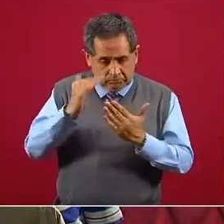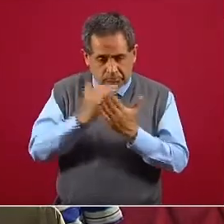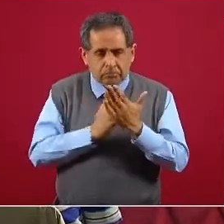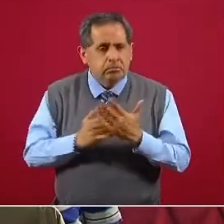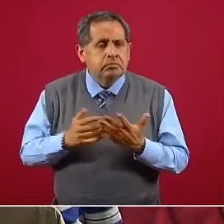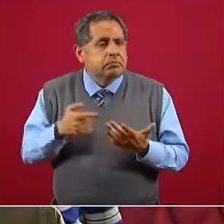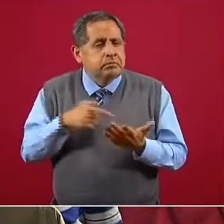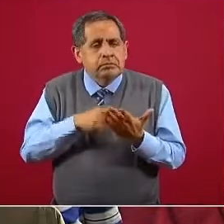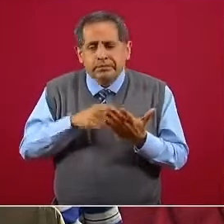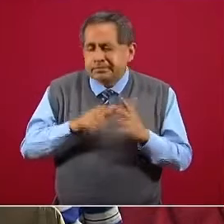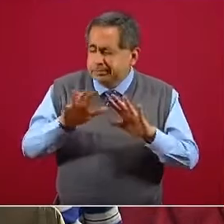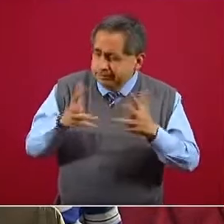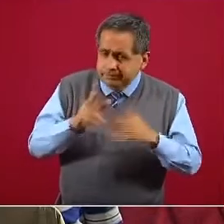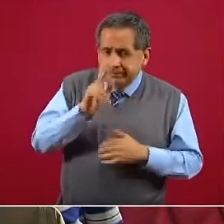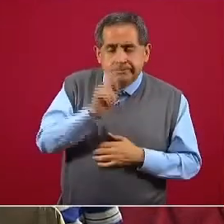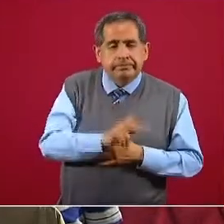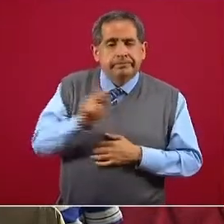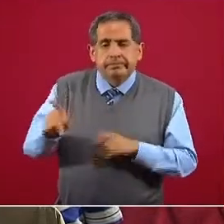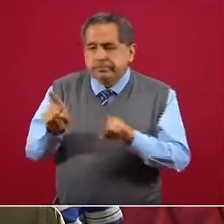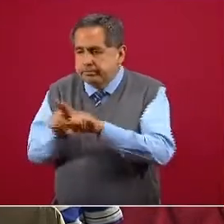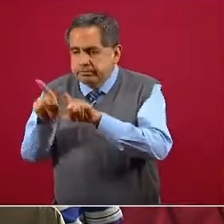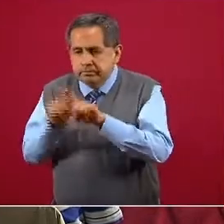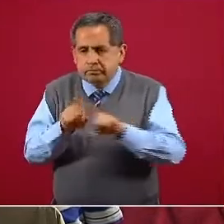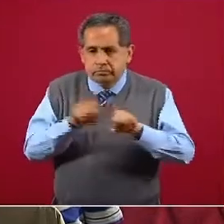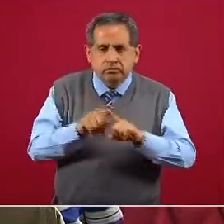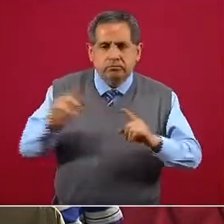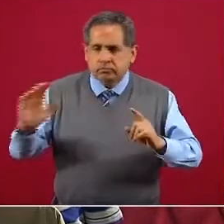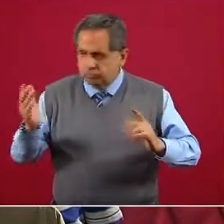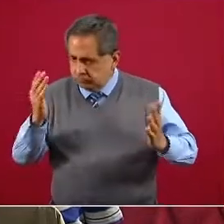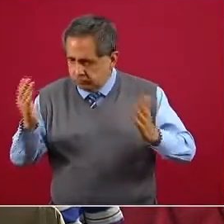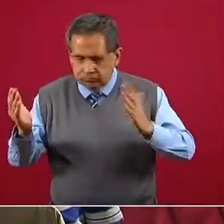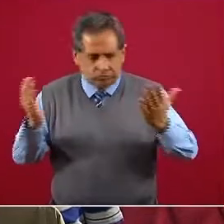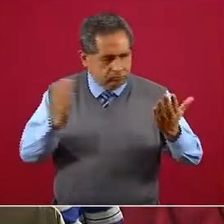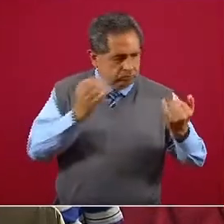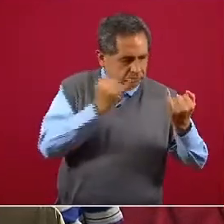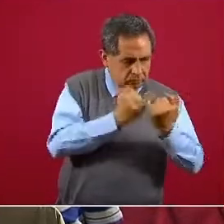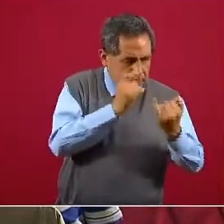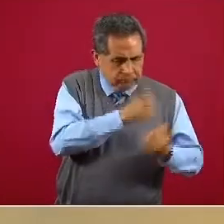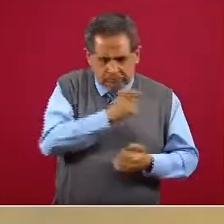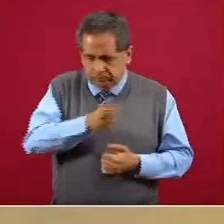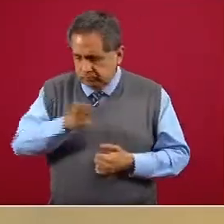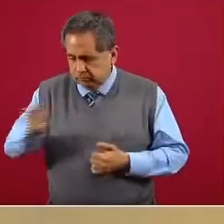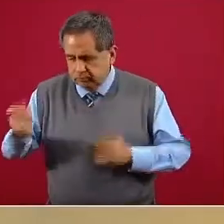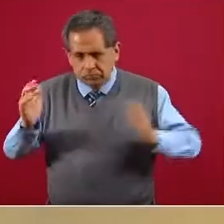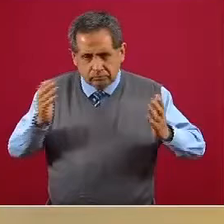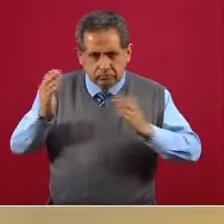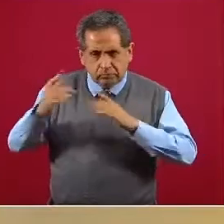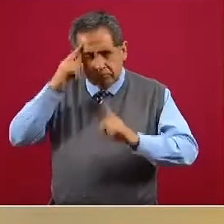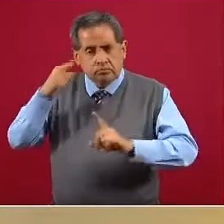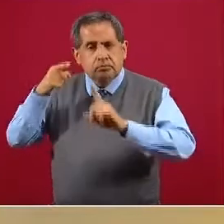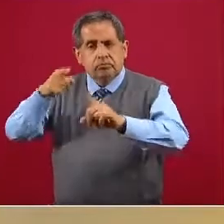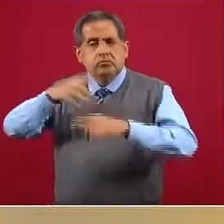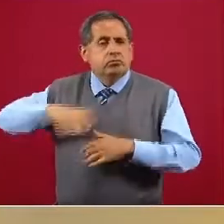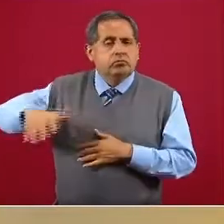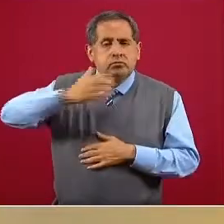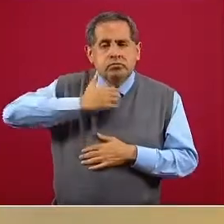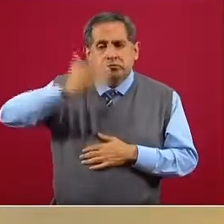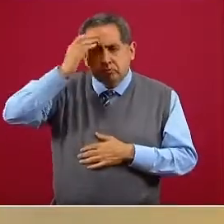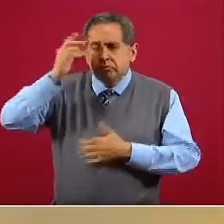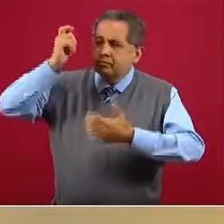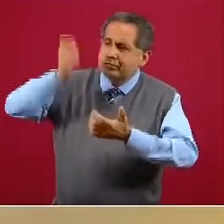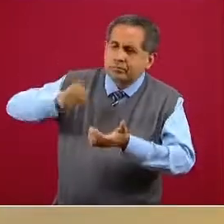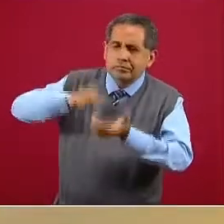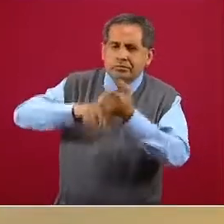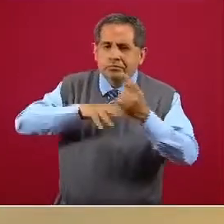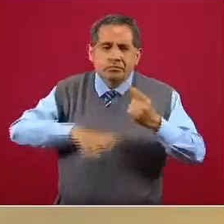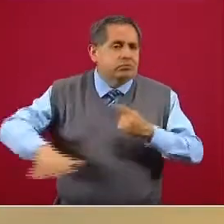diseño similar, por lo cual pueden ser comparables entre sí y su principal objetivo es conocer el estado de